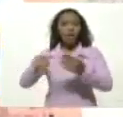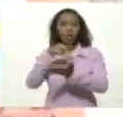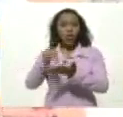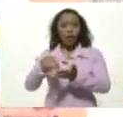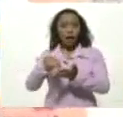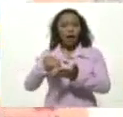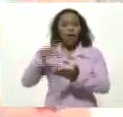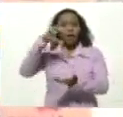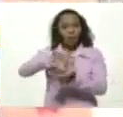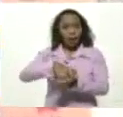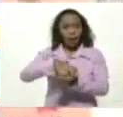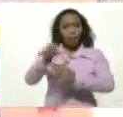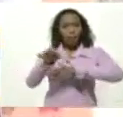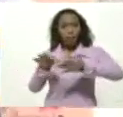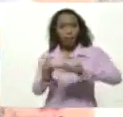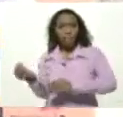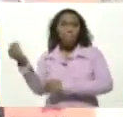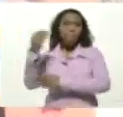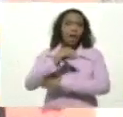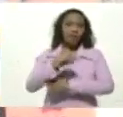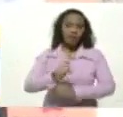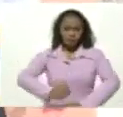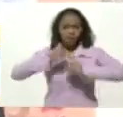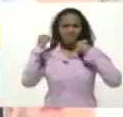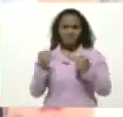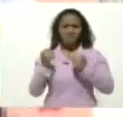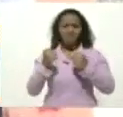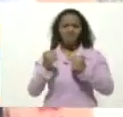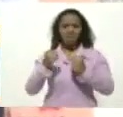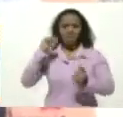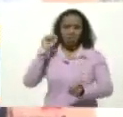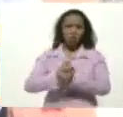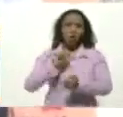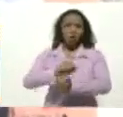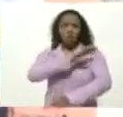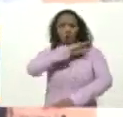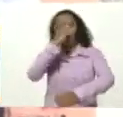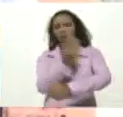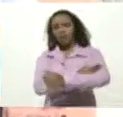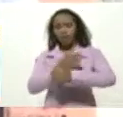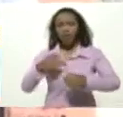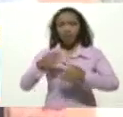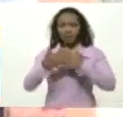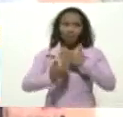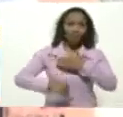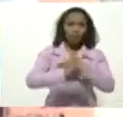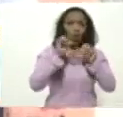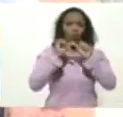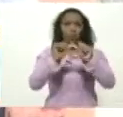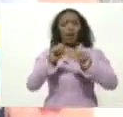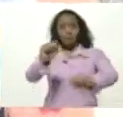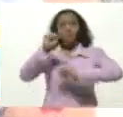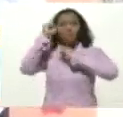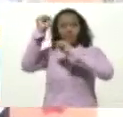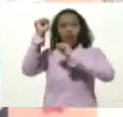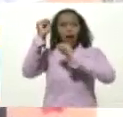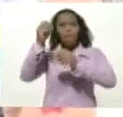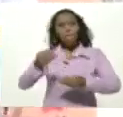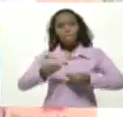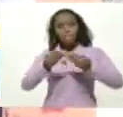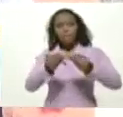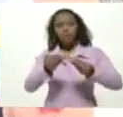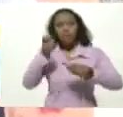municipal más enfurecido, más duro que nunca para seguir avanzando, dándole victorias a nuestro pueblo. Pero